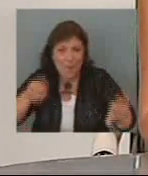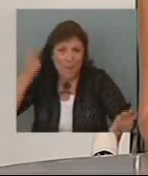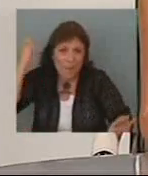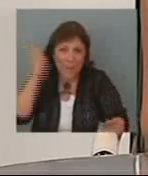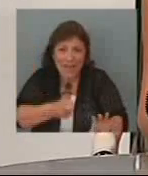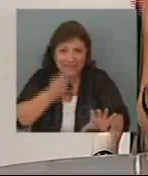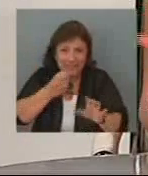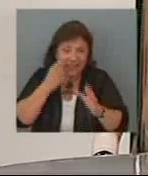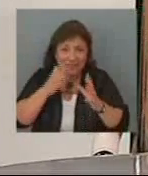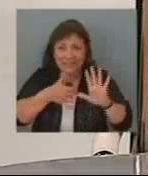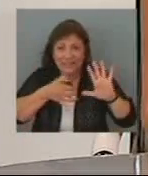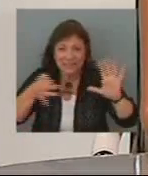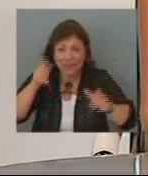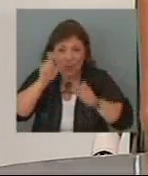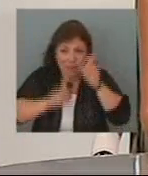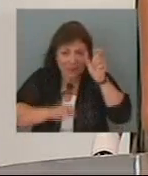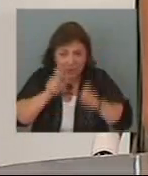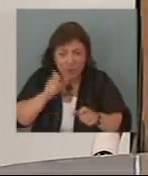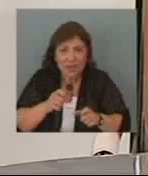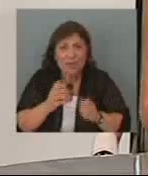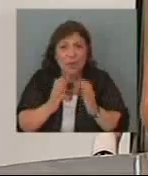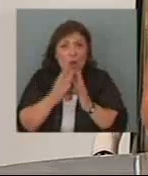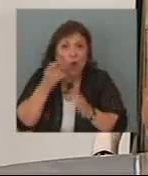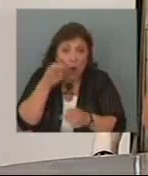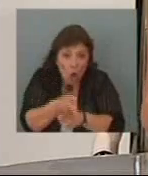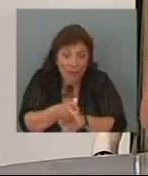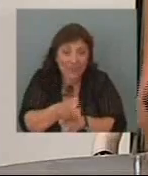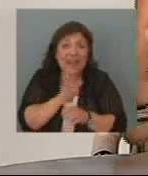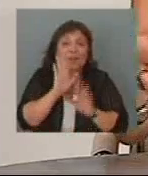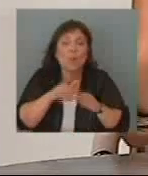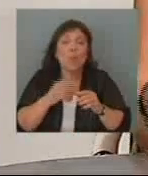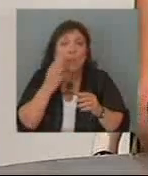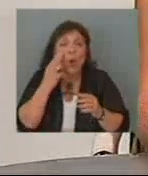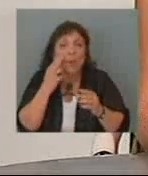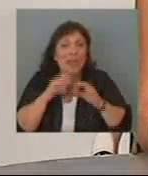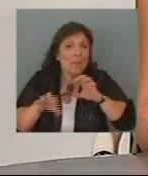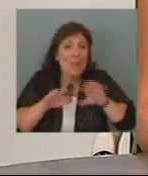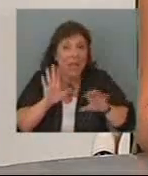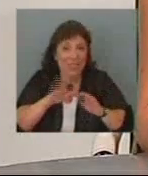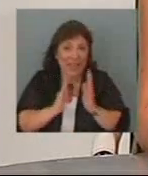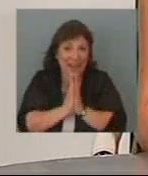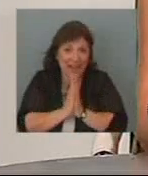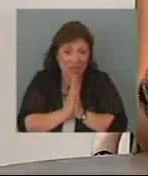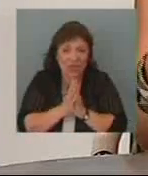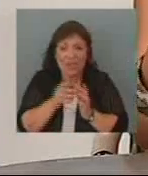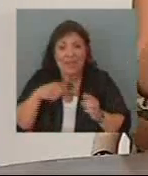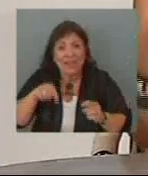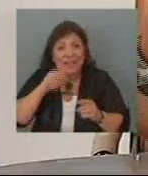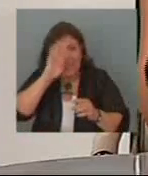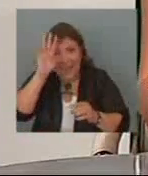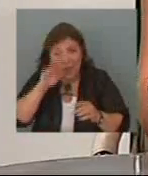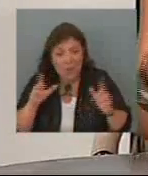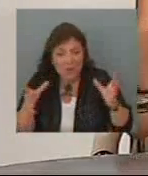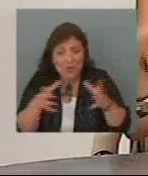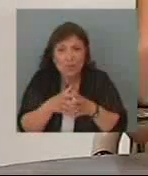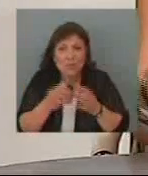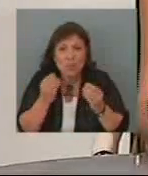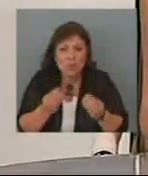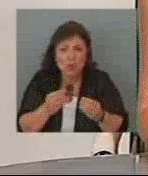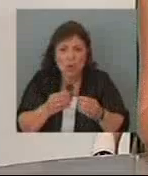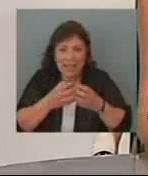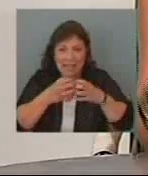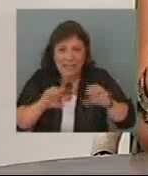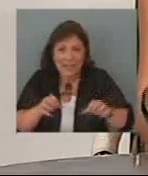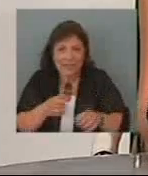600 personas con el trasfondo de la religión, pero rara vez es la razón por la que se pelean estas tribus, sino que son espoleados, son